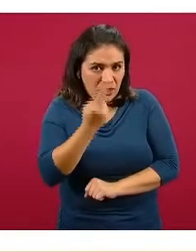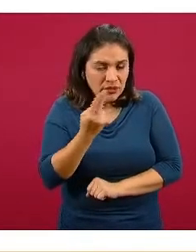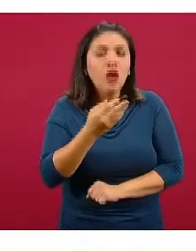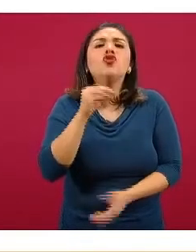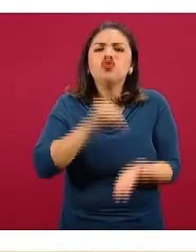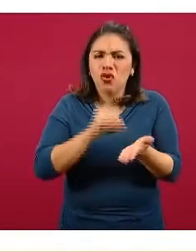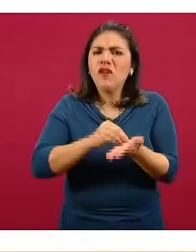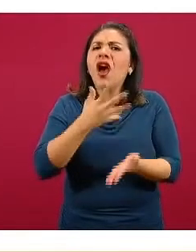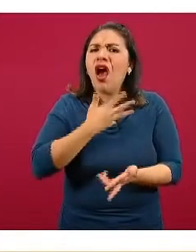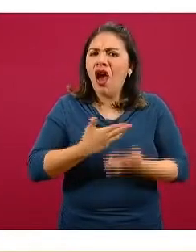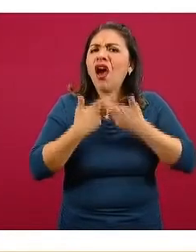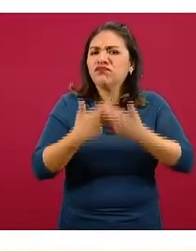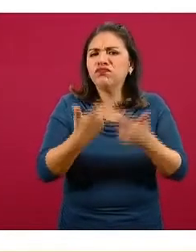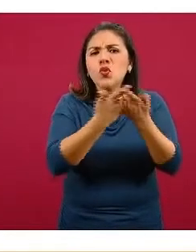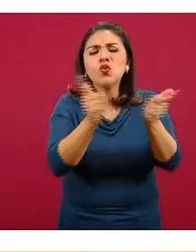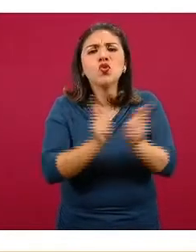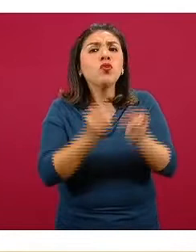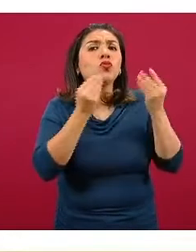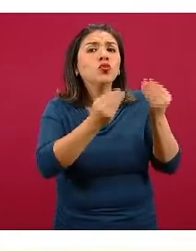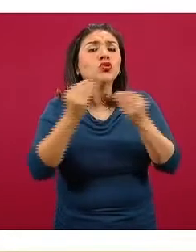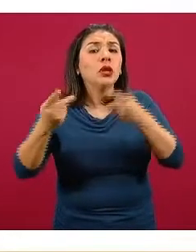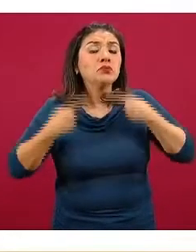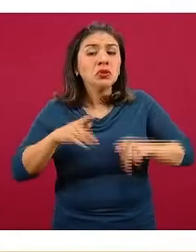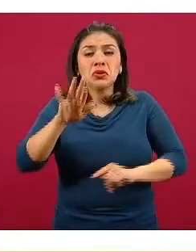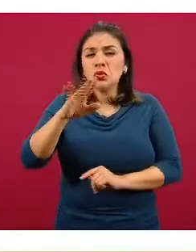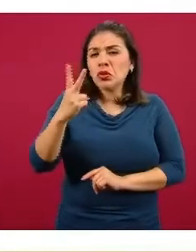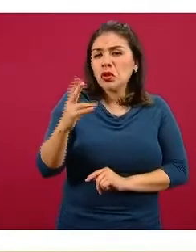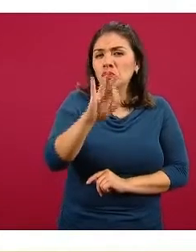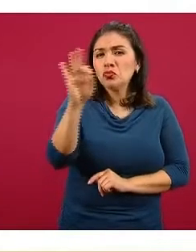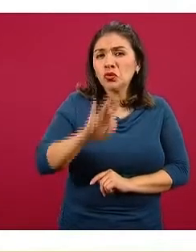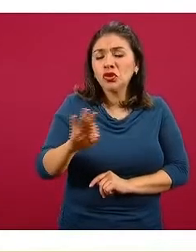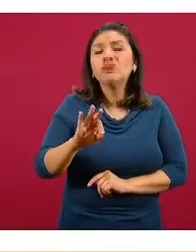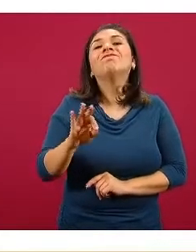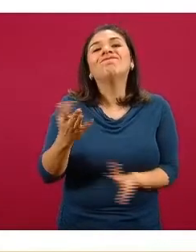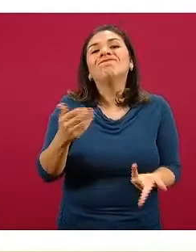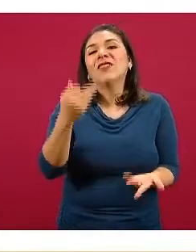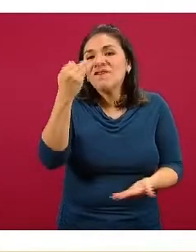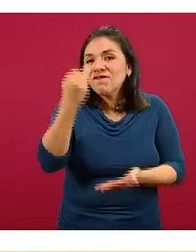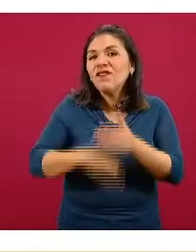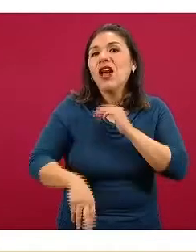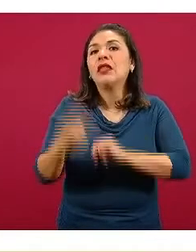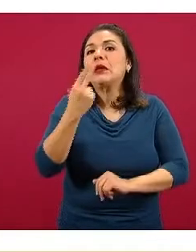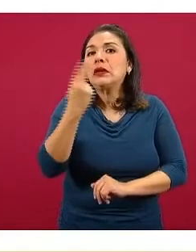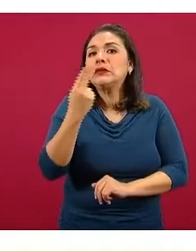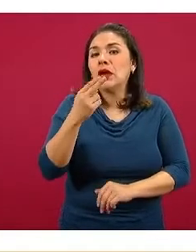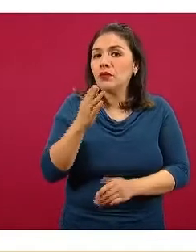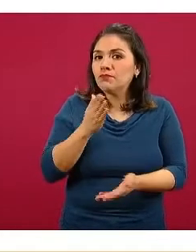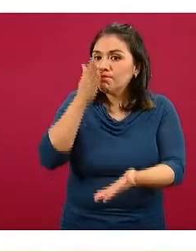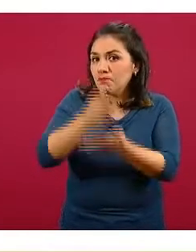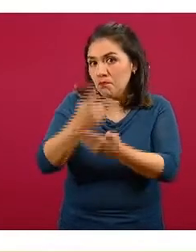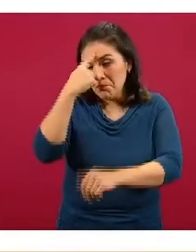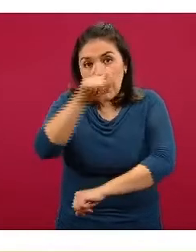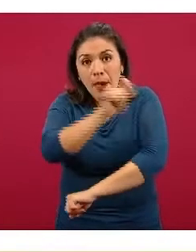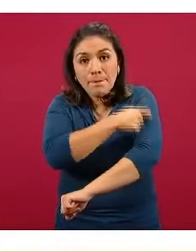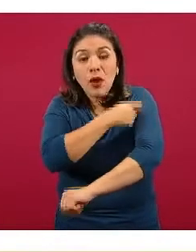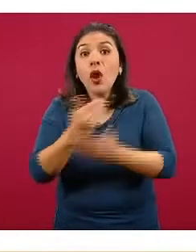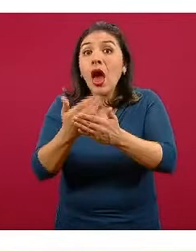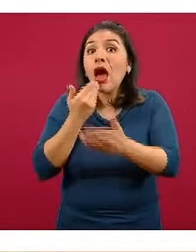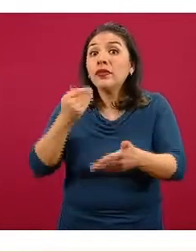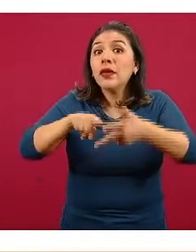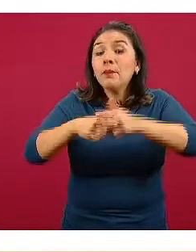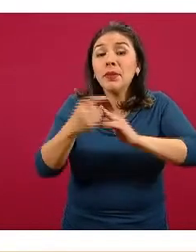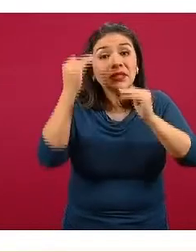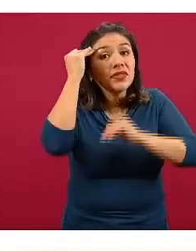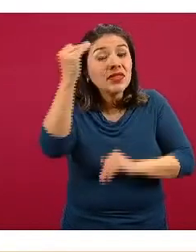Todavía tenemos un grupo de personas, 52%, que tendríamos que cubrir antes de que inicie